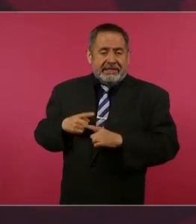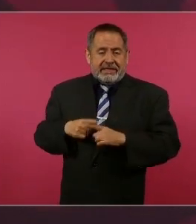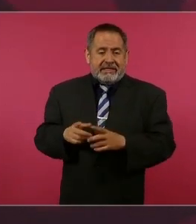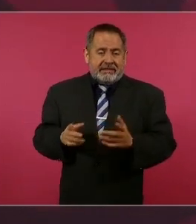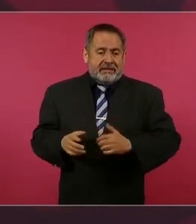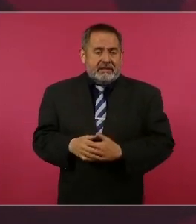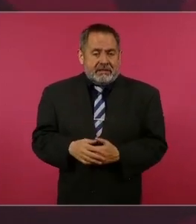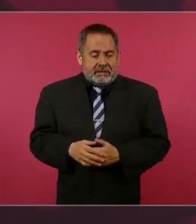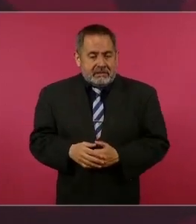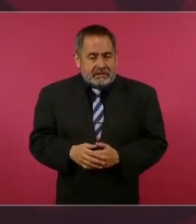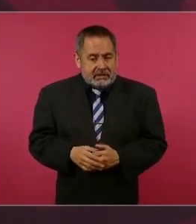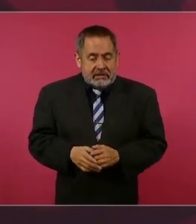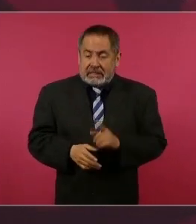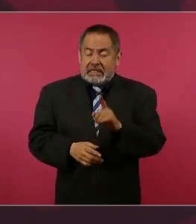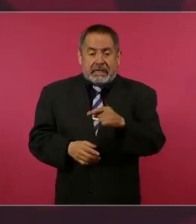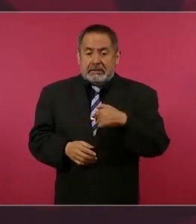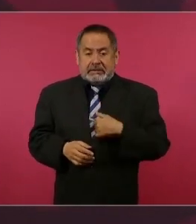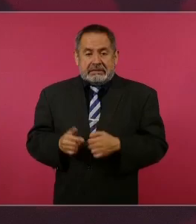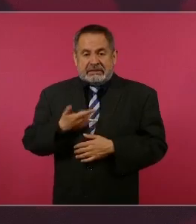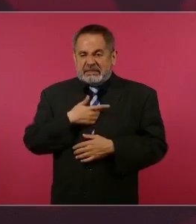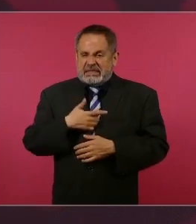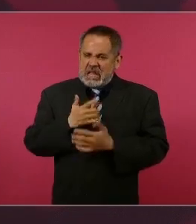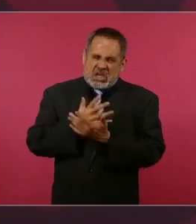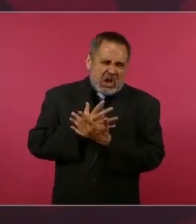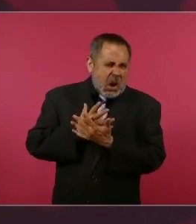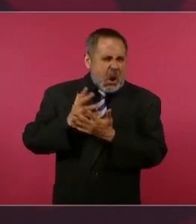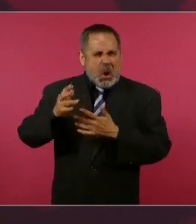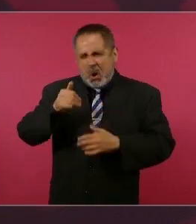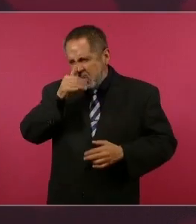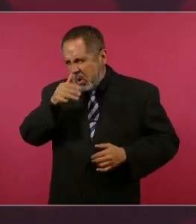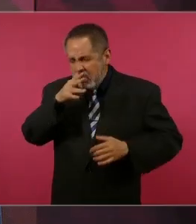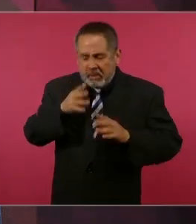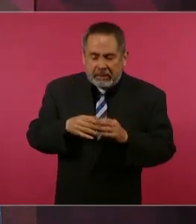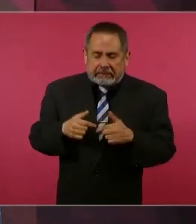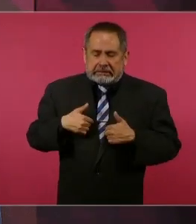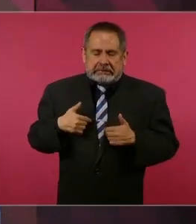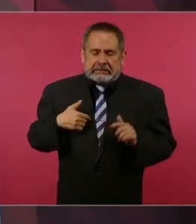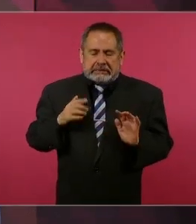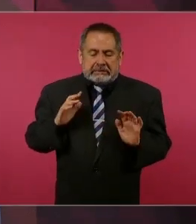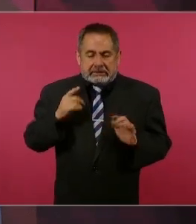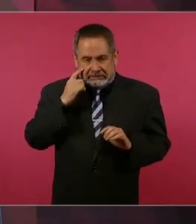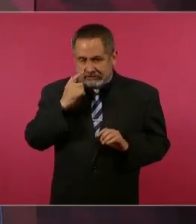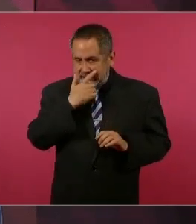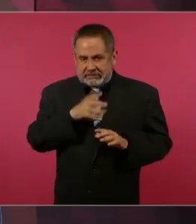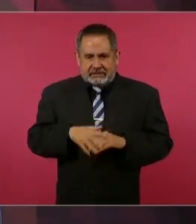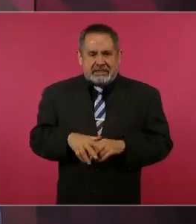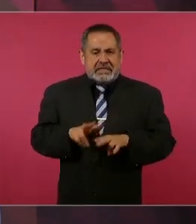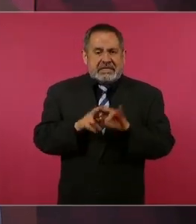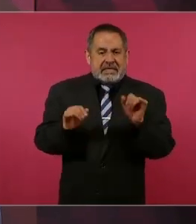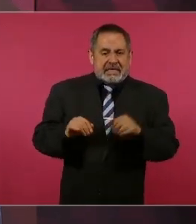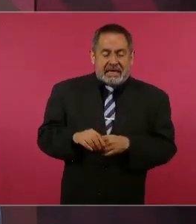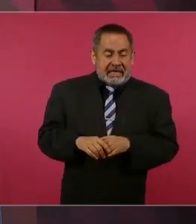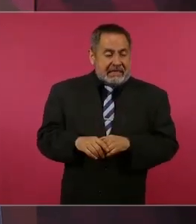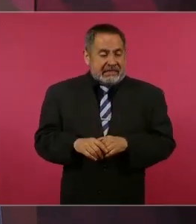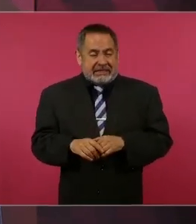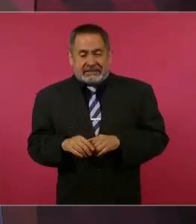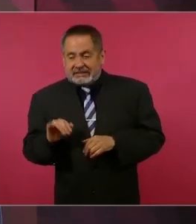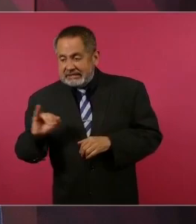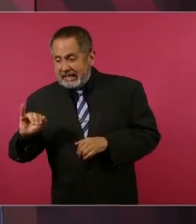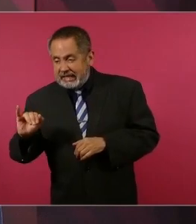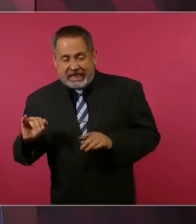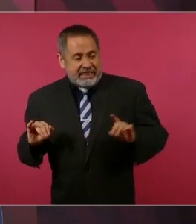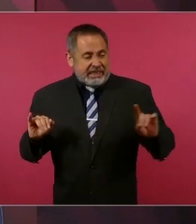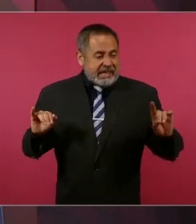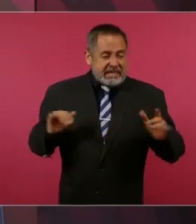Nunca me han gustado los extremistas, ni de izquierda ni de derecha,